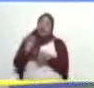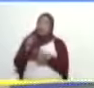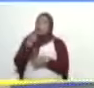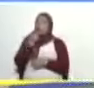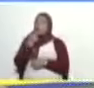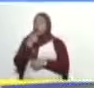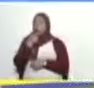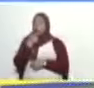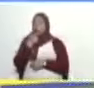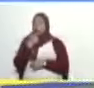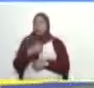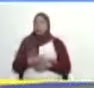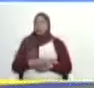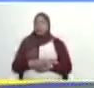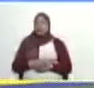disculpa.